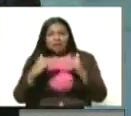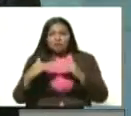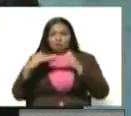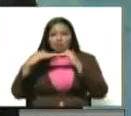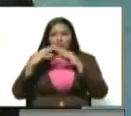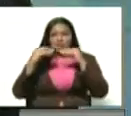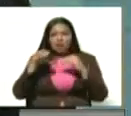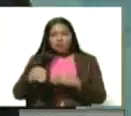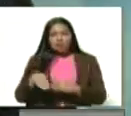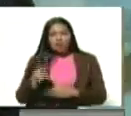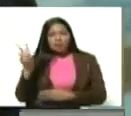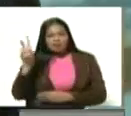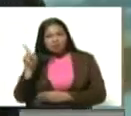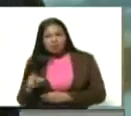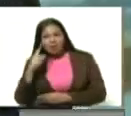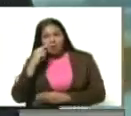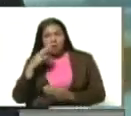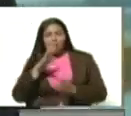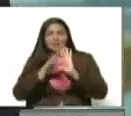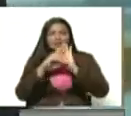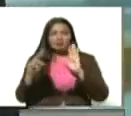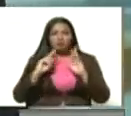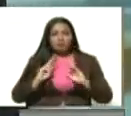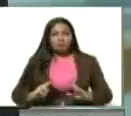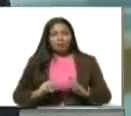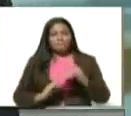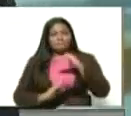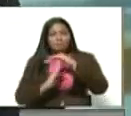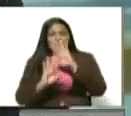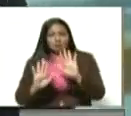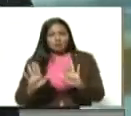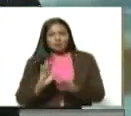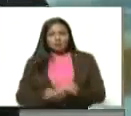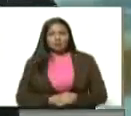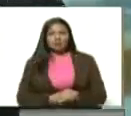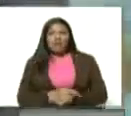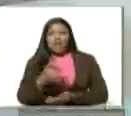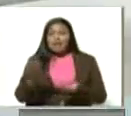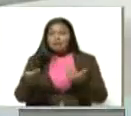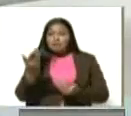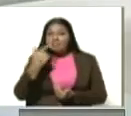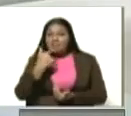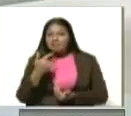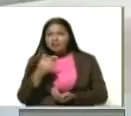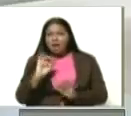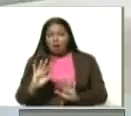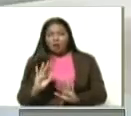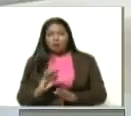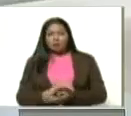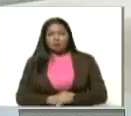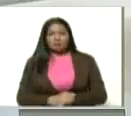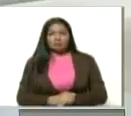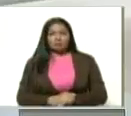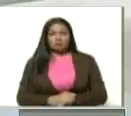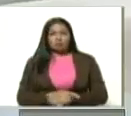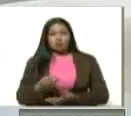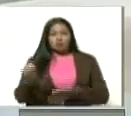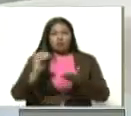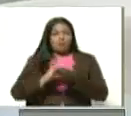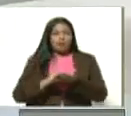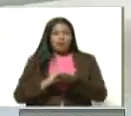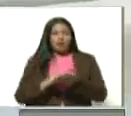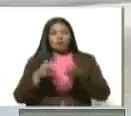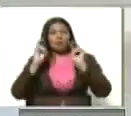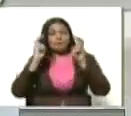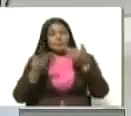Estado venezolano garantiza los derechos humanos. Vamos a hacer una pausa. Ya es importante destacar, diputada, la vuelta. Usted tocó un tema muy interesante